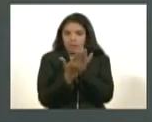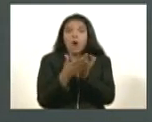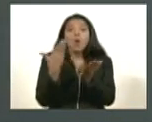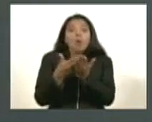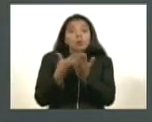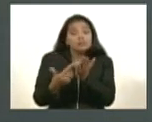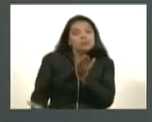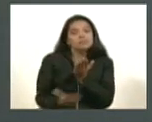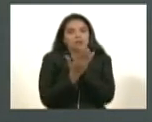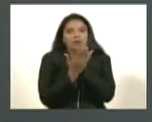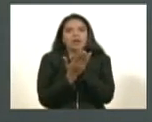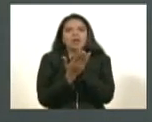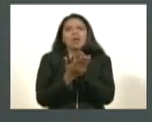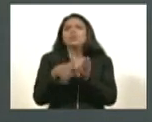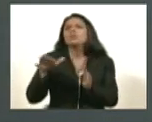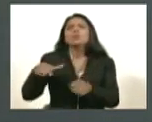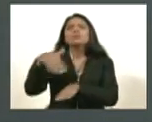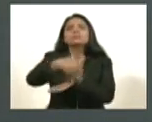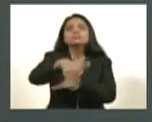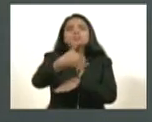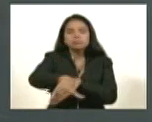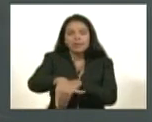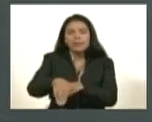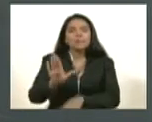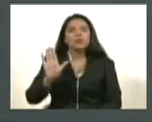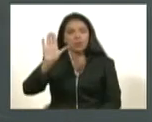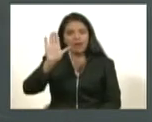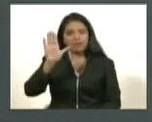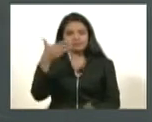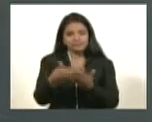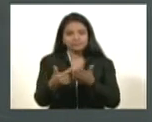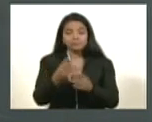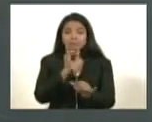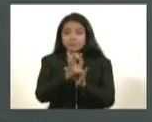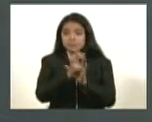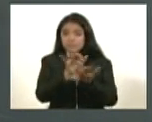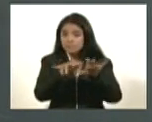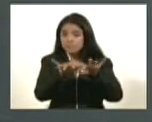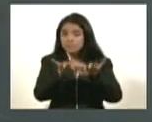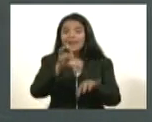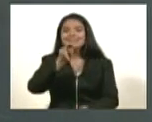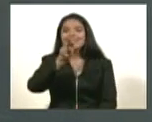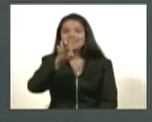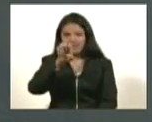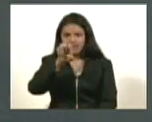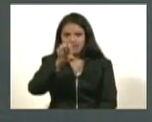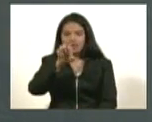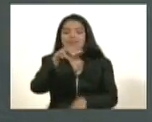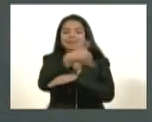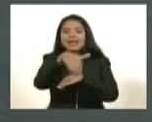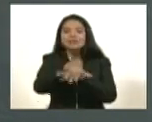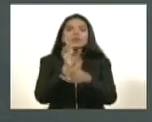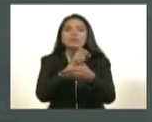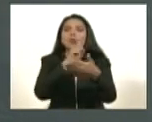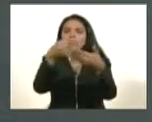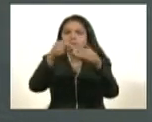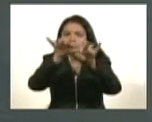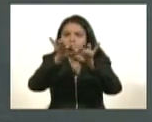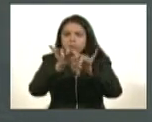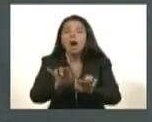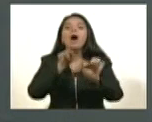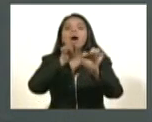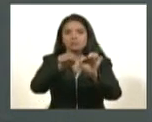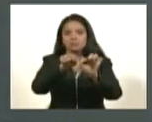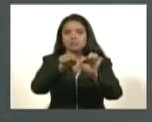de residencia que es jurada, la constancia que aparece en la página, en el portal del Consejo Nacional Electoral, la declaración